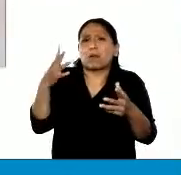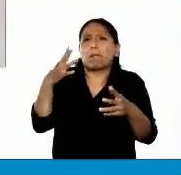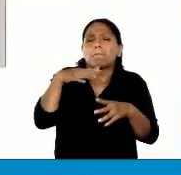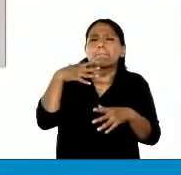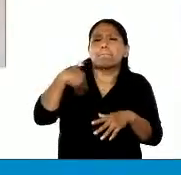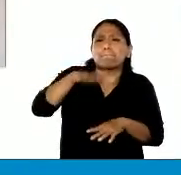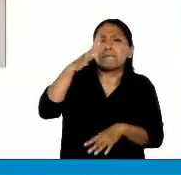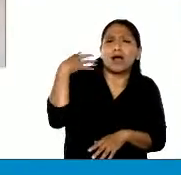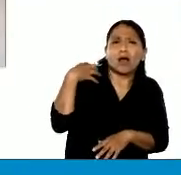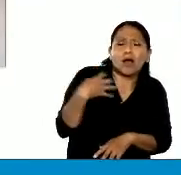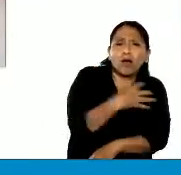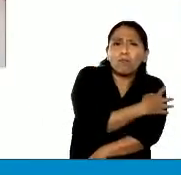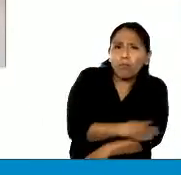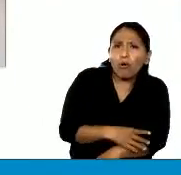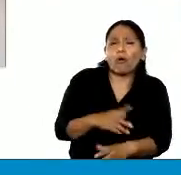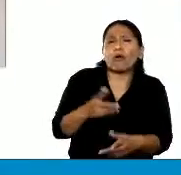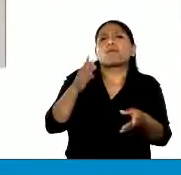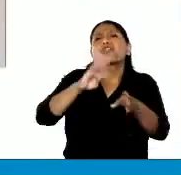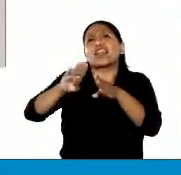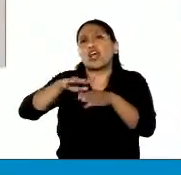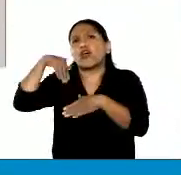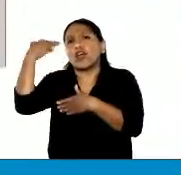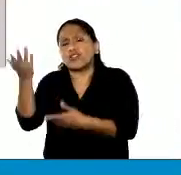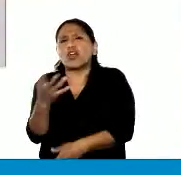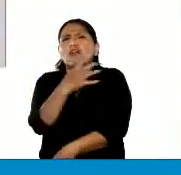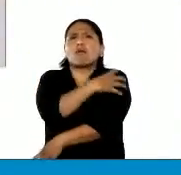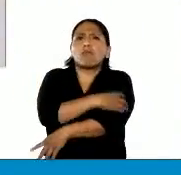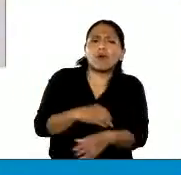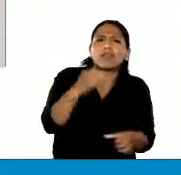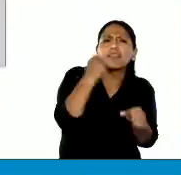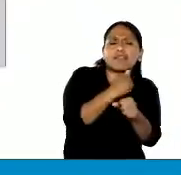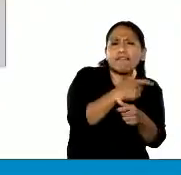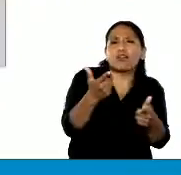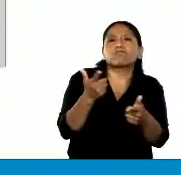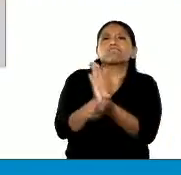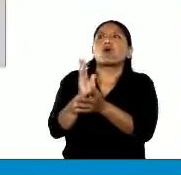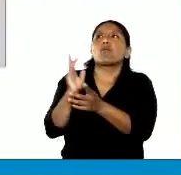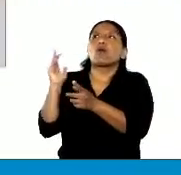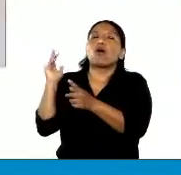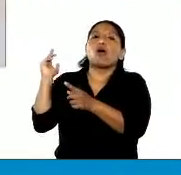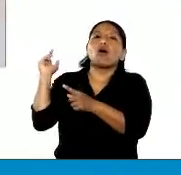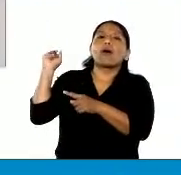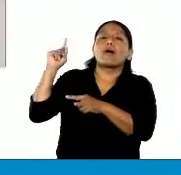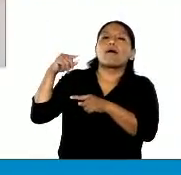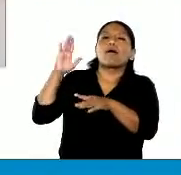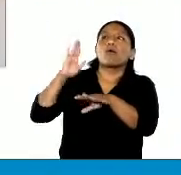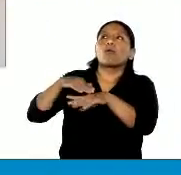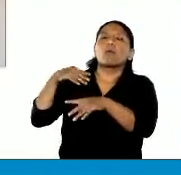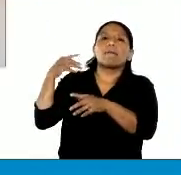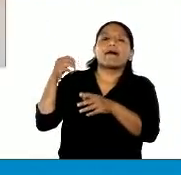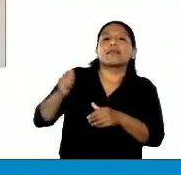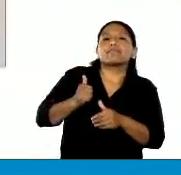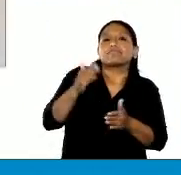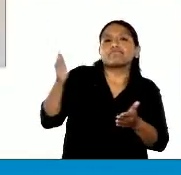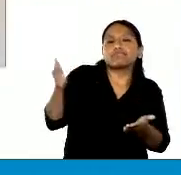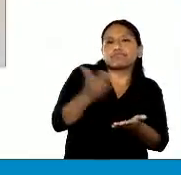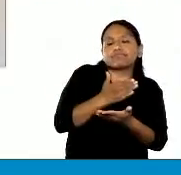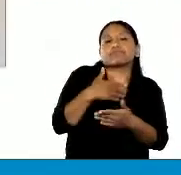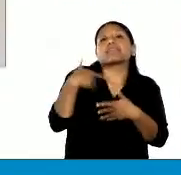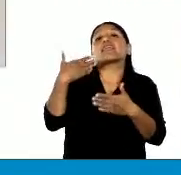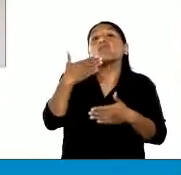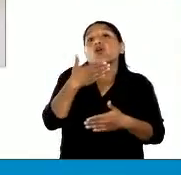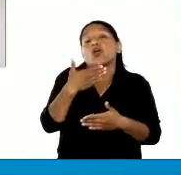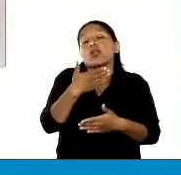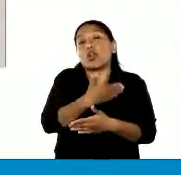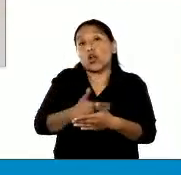decimos, obviamente, que la deuda externa, la pobreza, la desocupación son una herencia de la dictadura y que luego, bajo los gobiernos constitucionales, este